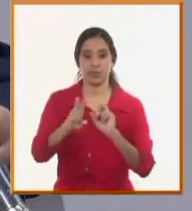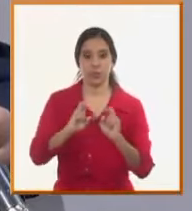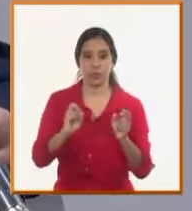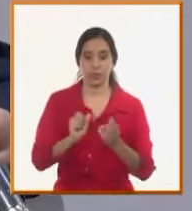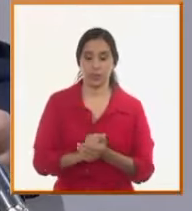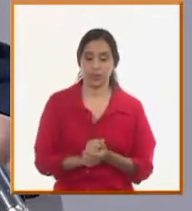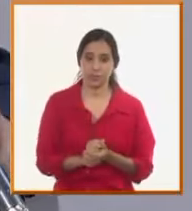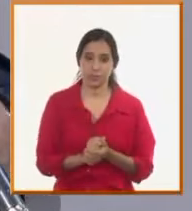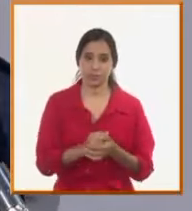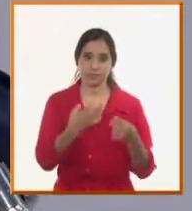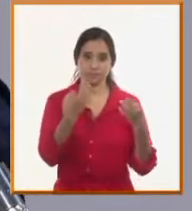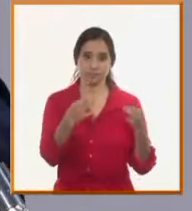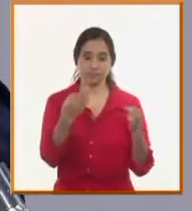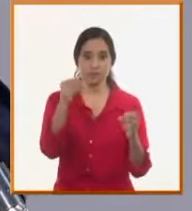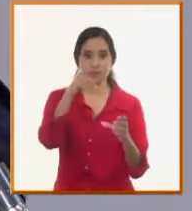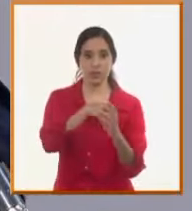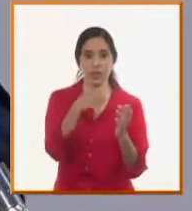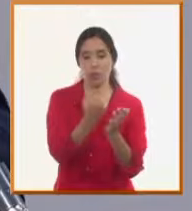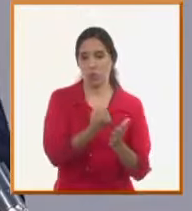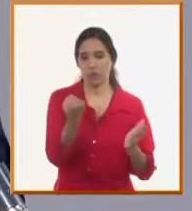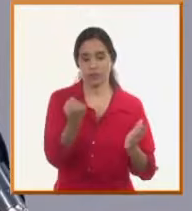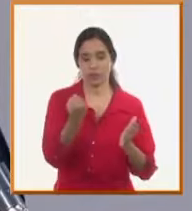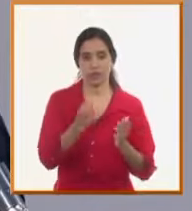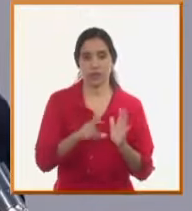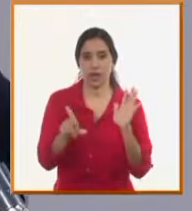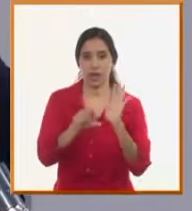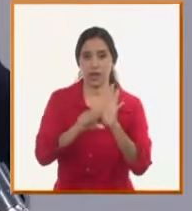está publicada en la Gaceta